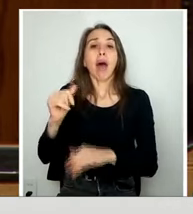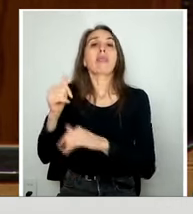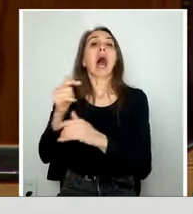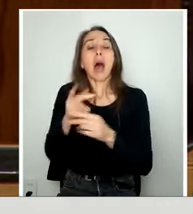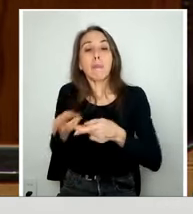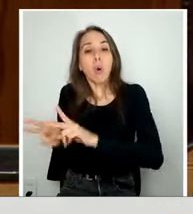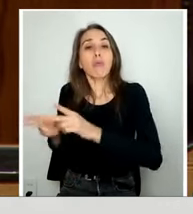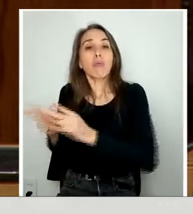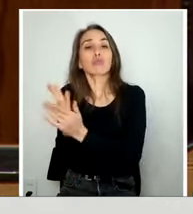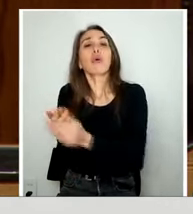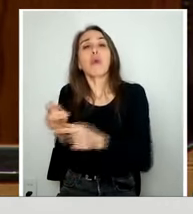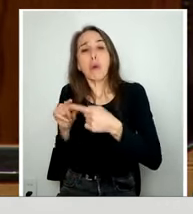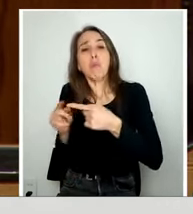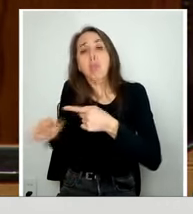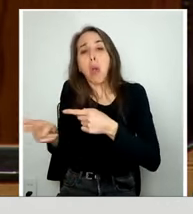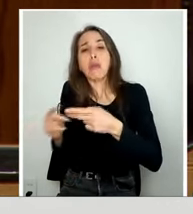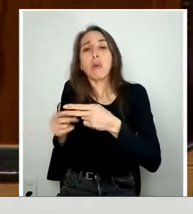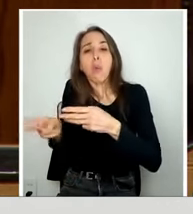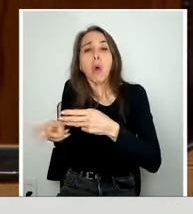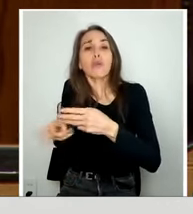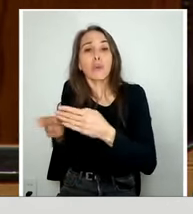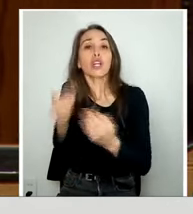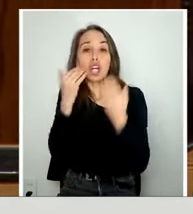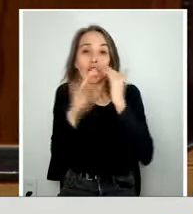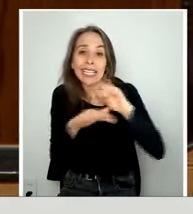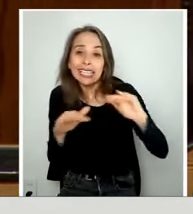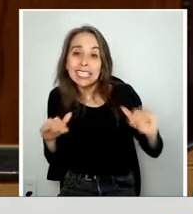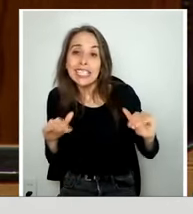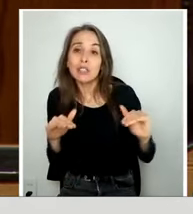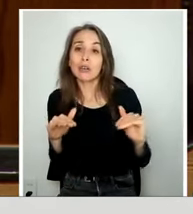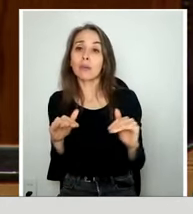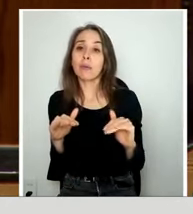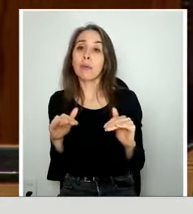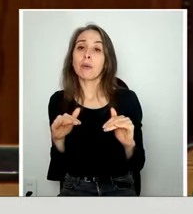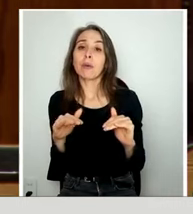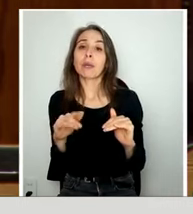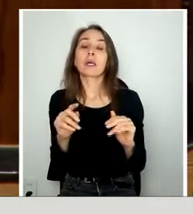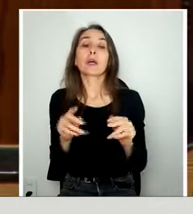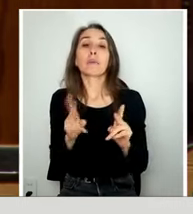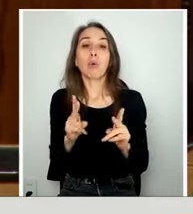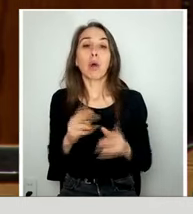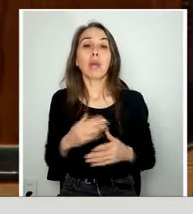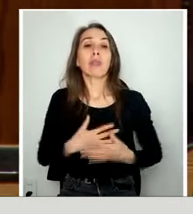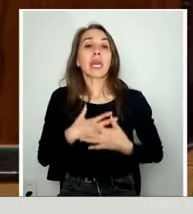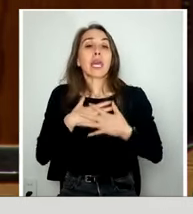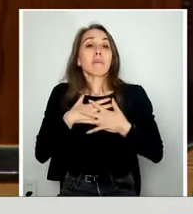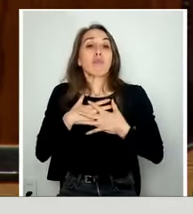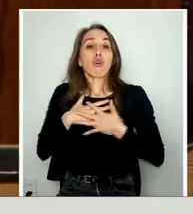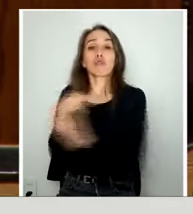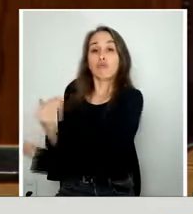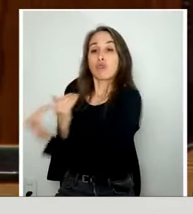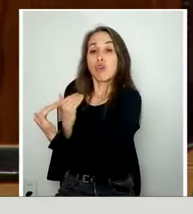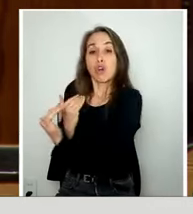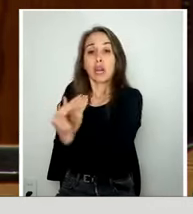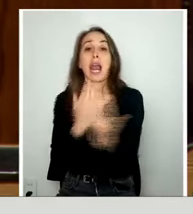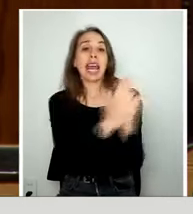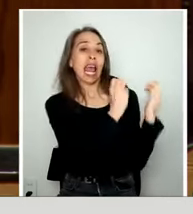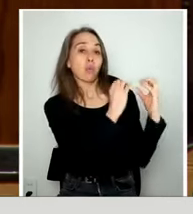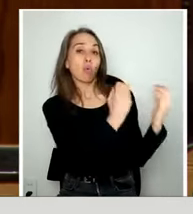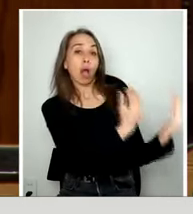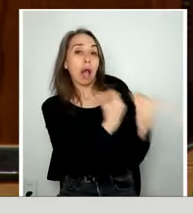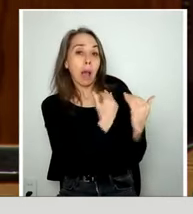nuestros niños tengan en ese proceso tanto de nivel emocional y educativo un camino certero